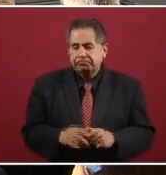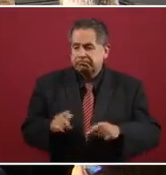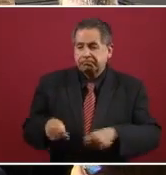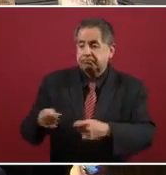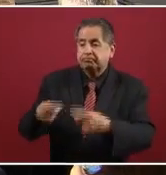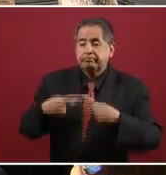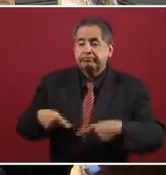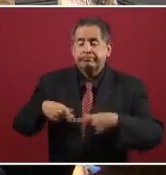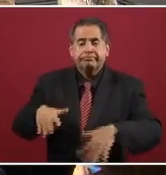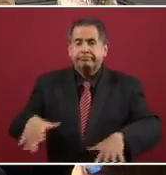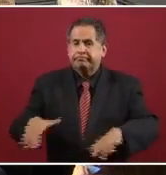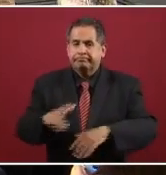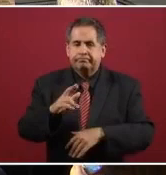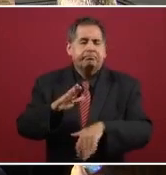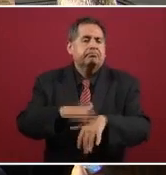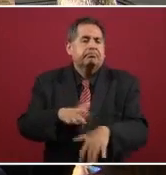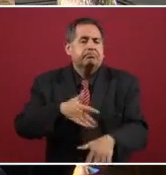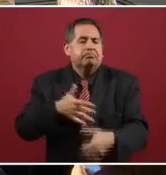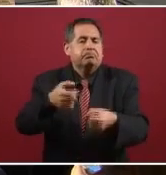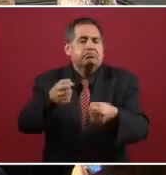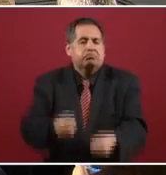más seguro,